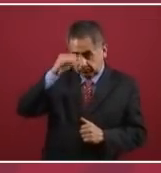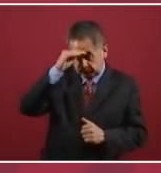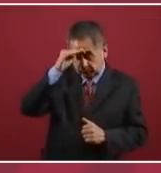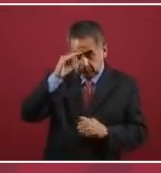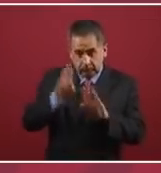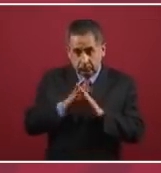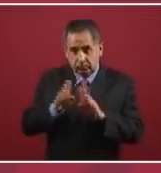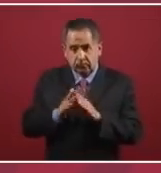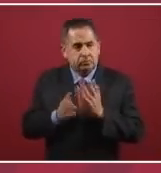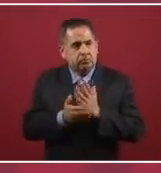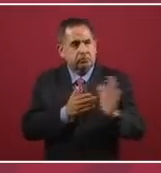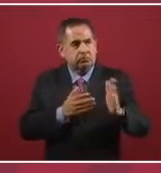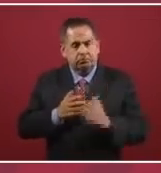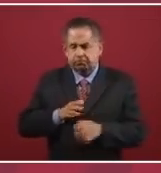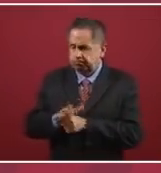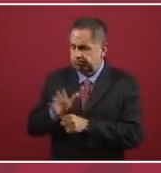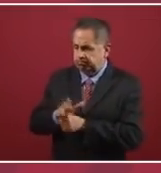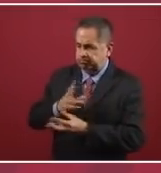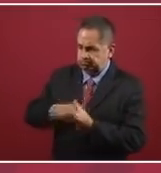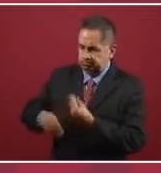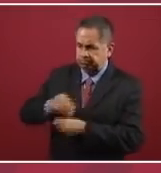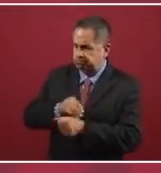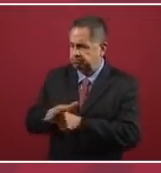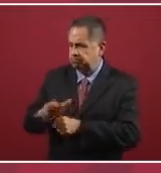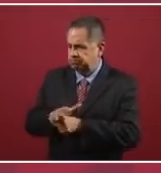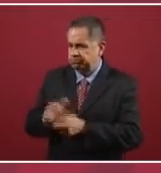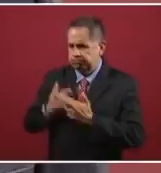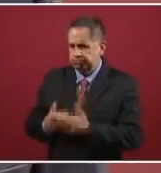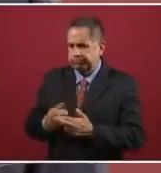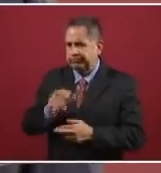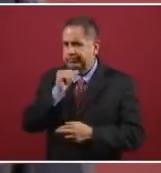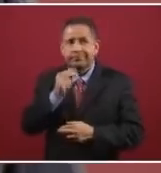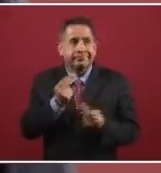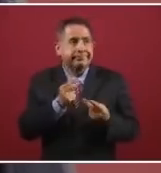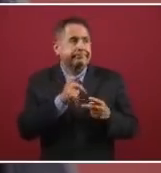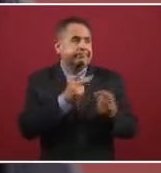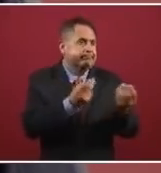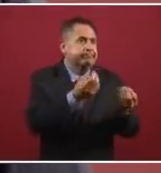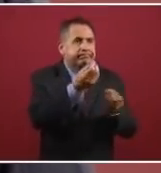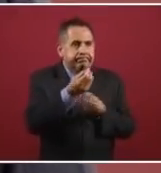ser autosuficientes, no depender